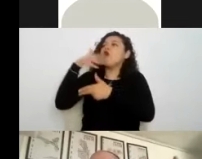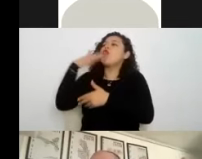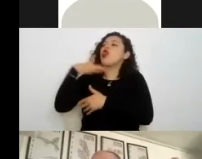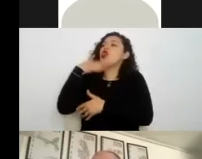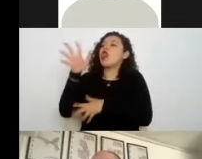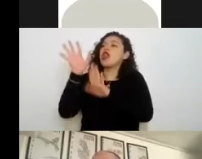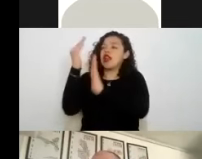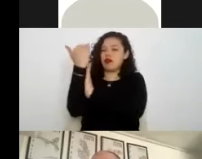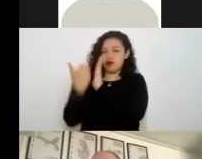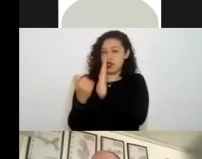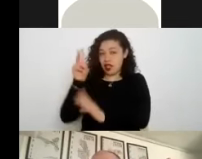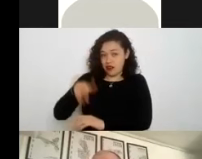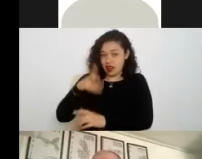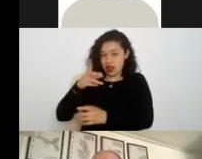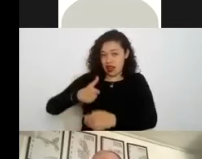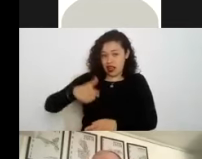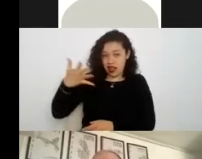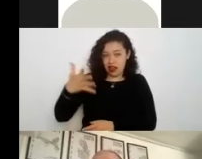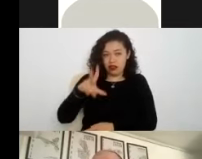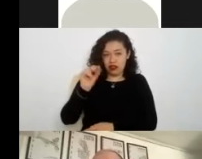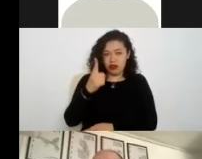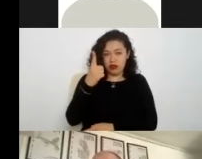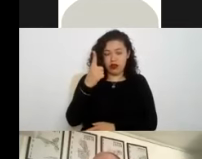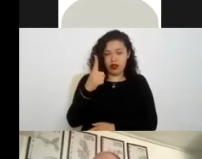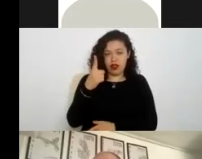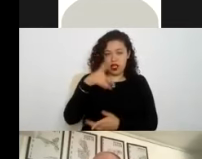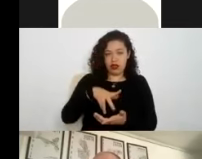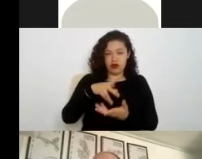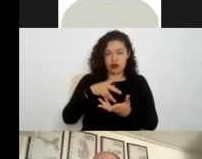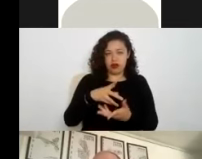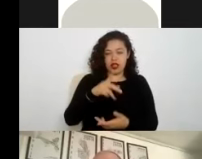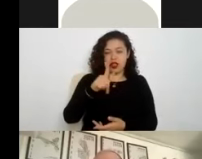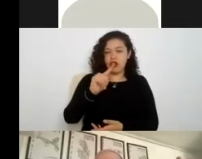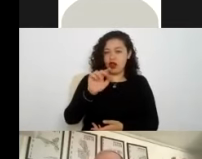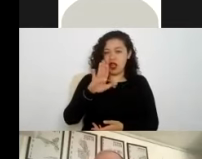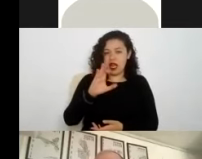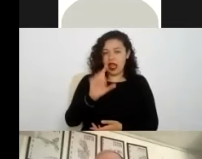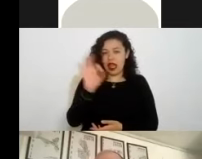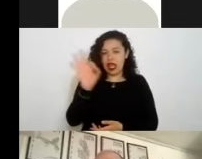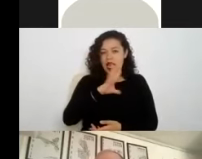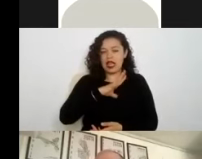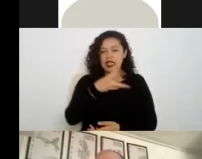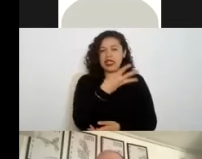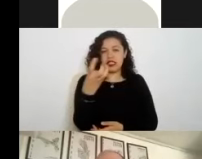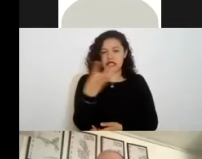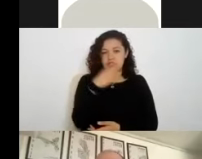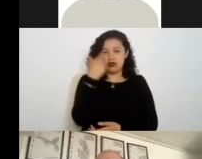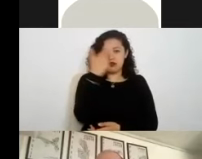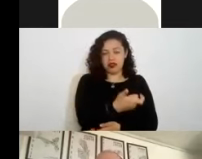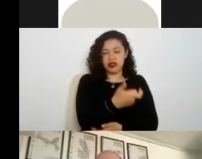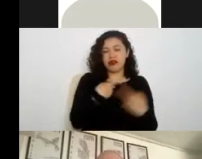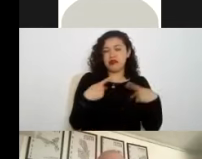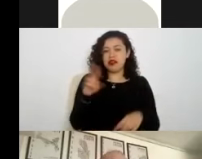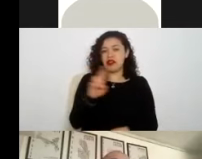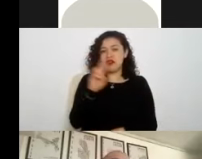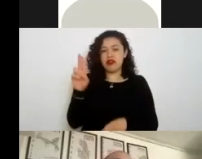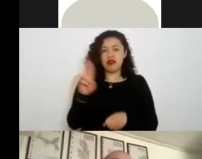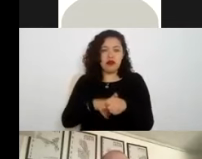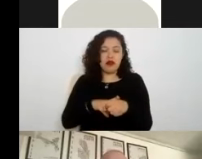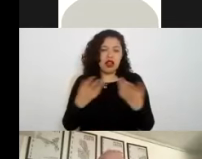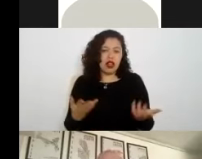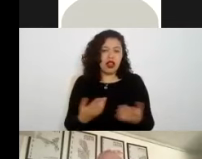no es caro. O sea, una tonelada tal vez cuesta 300 pesos. Y una persona tal vez común y corriente que tenga